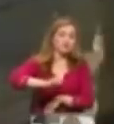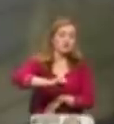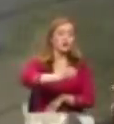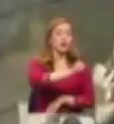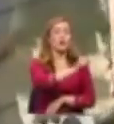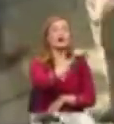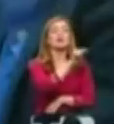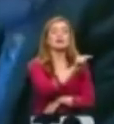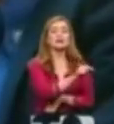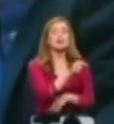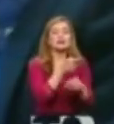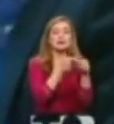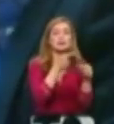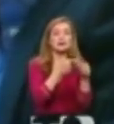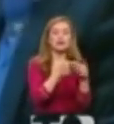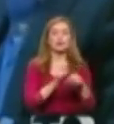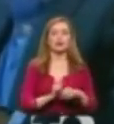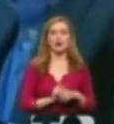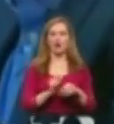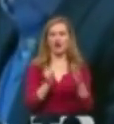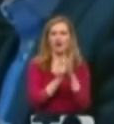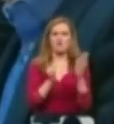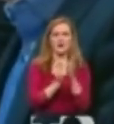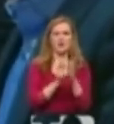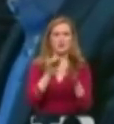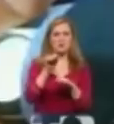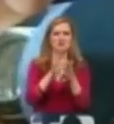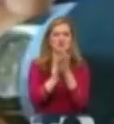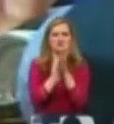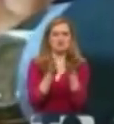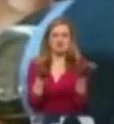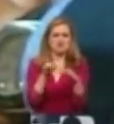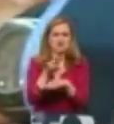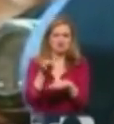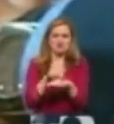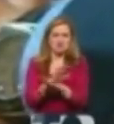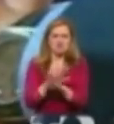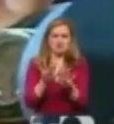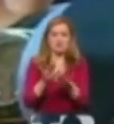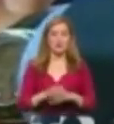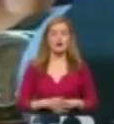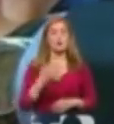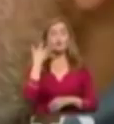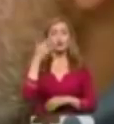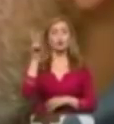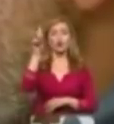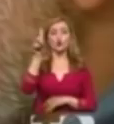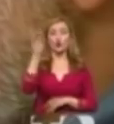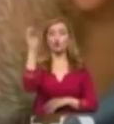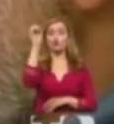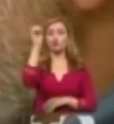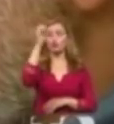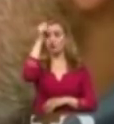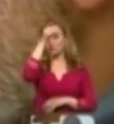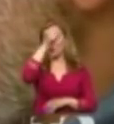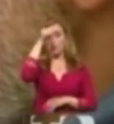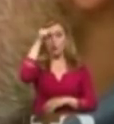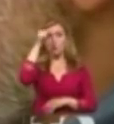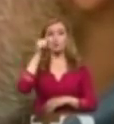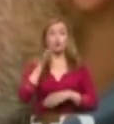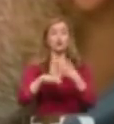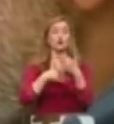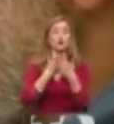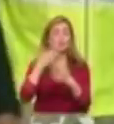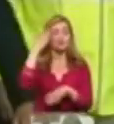Quito, sin que este comportamiento sea categorizado al menos como inusual. Señala el registro que apenas el 21 de octubre, domingo, cuando ya